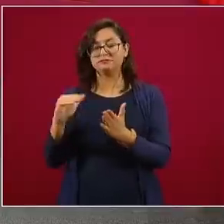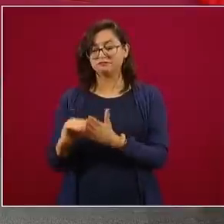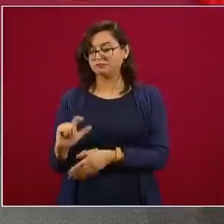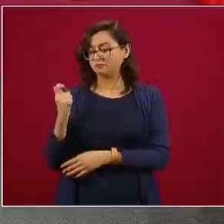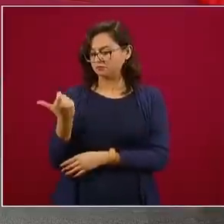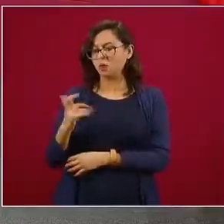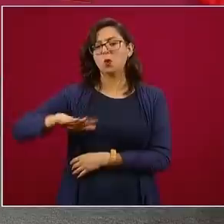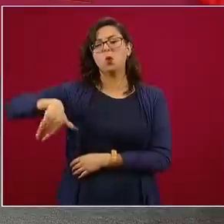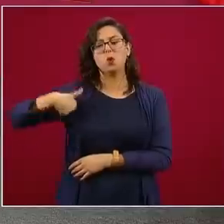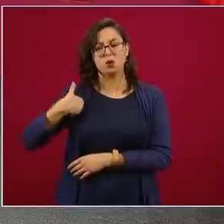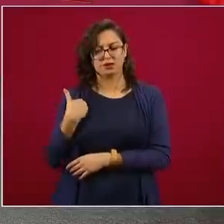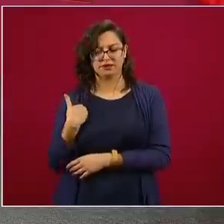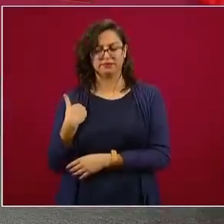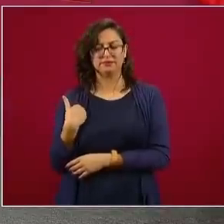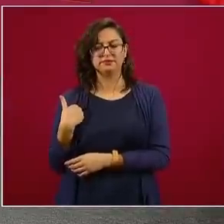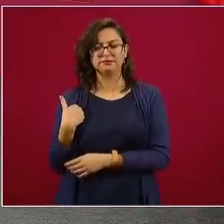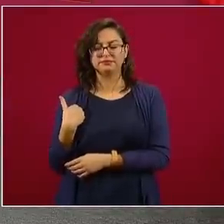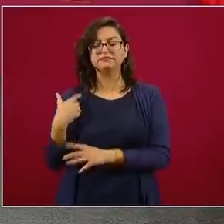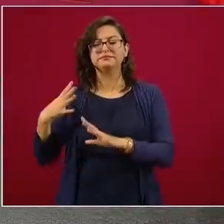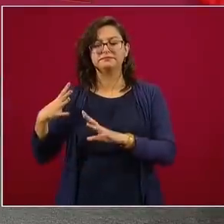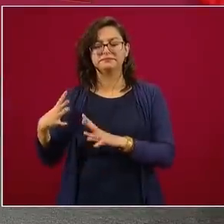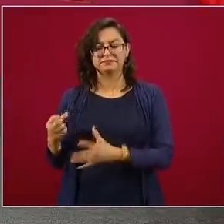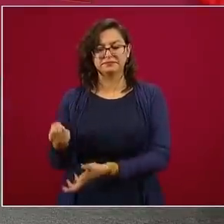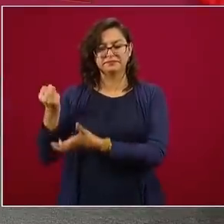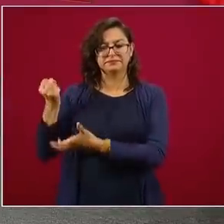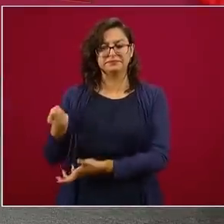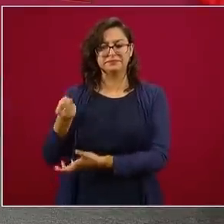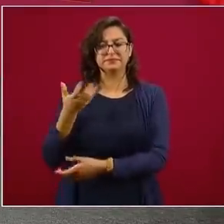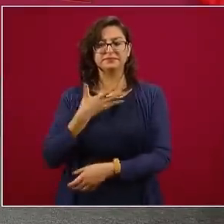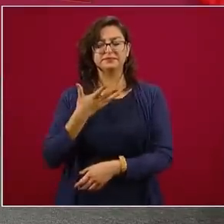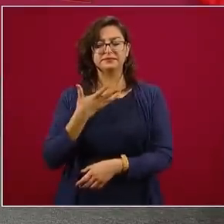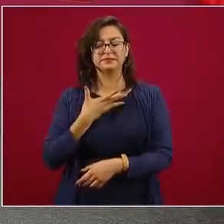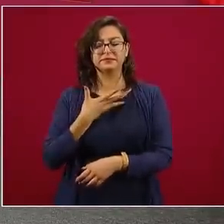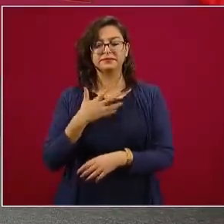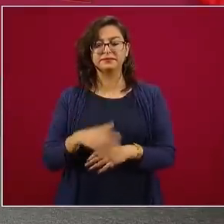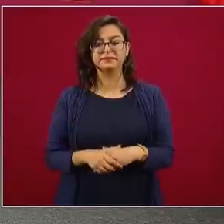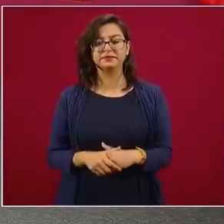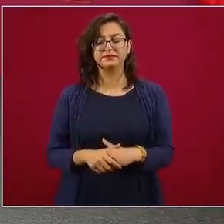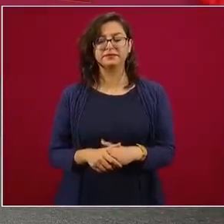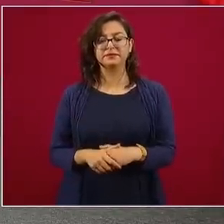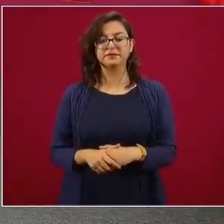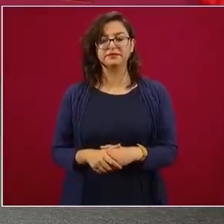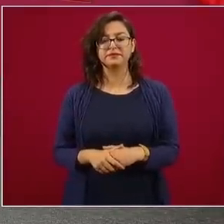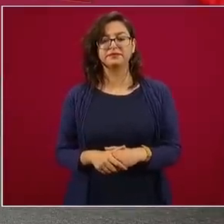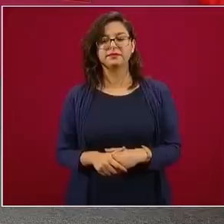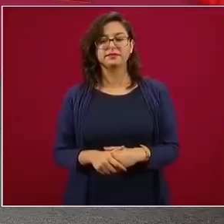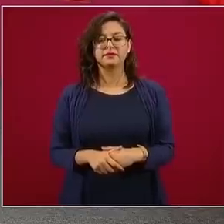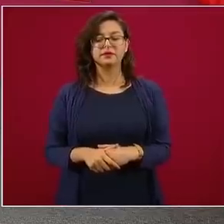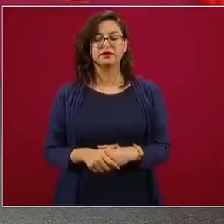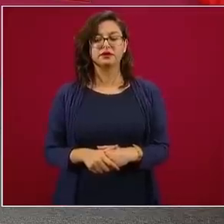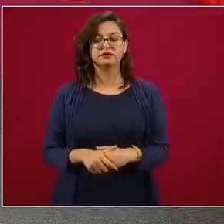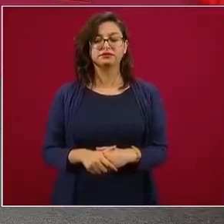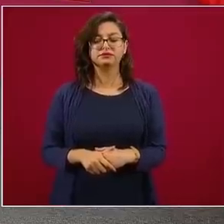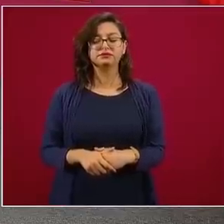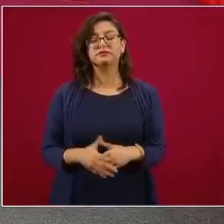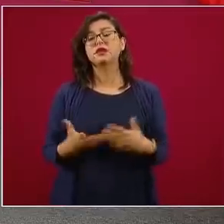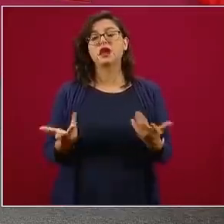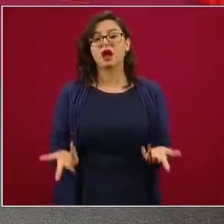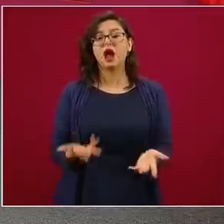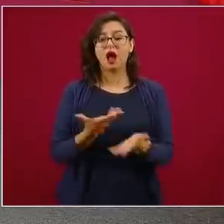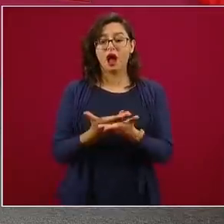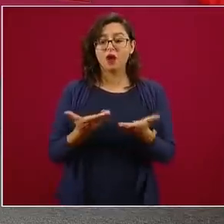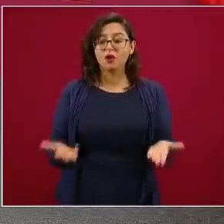pesos. Bueno, este acuerdo va a